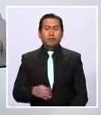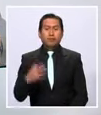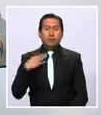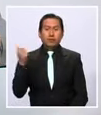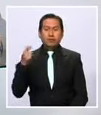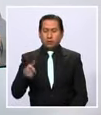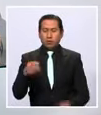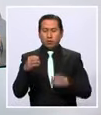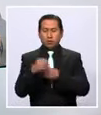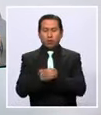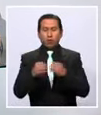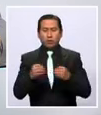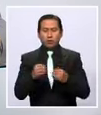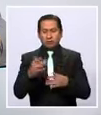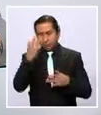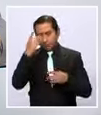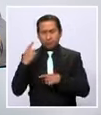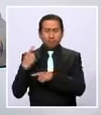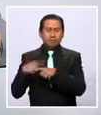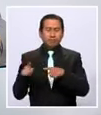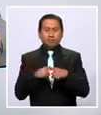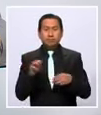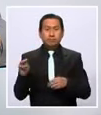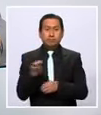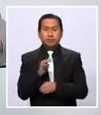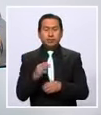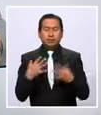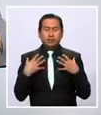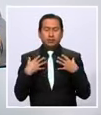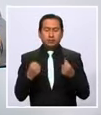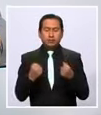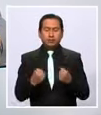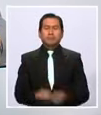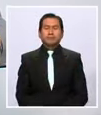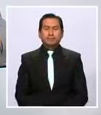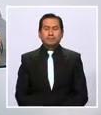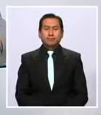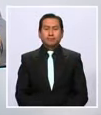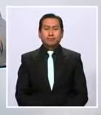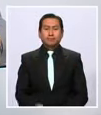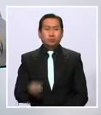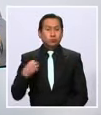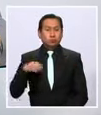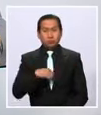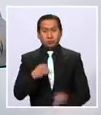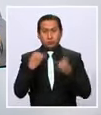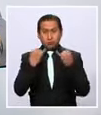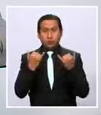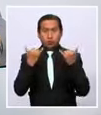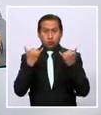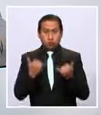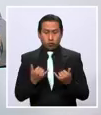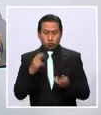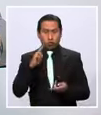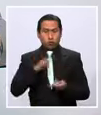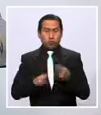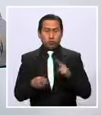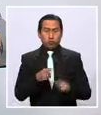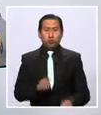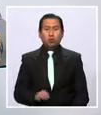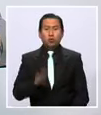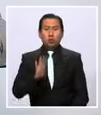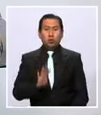de la unidad de epidemiología del ministerio de salud compartimos con ustedes el reporte número